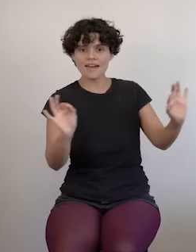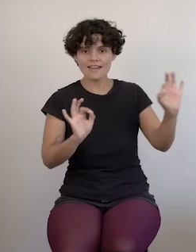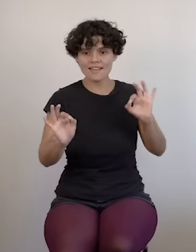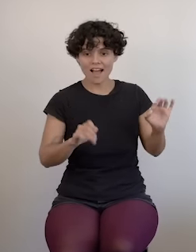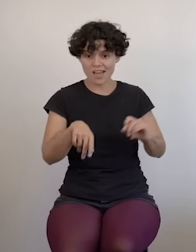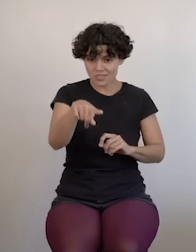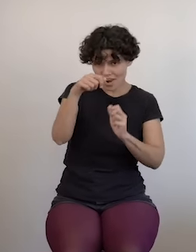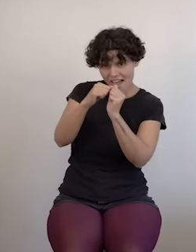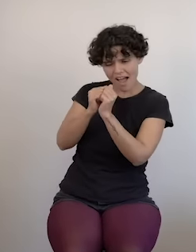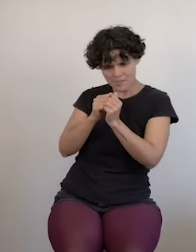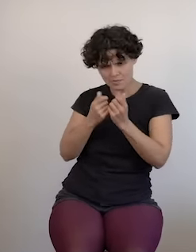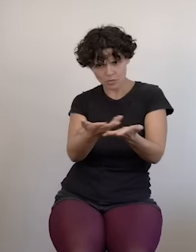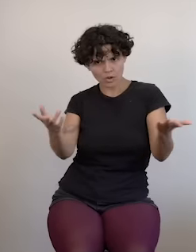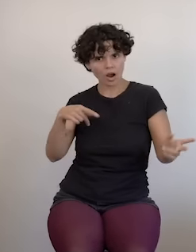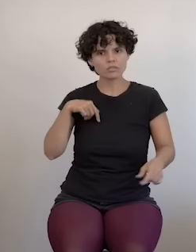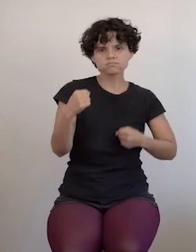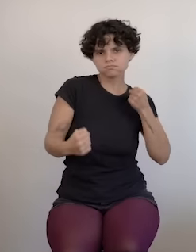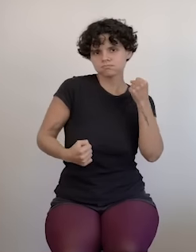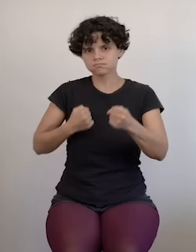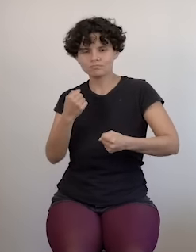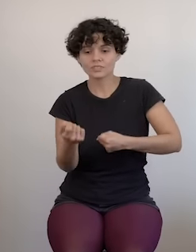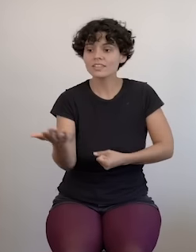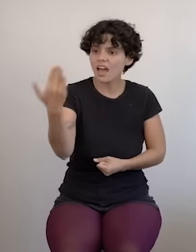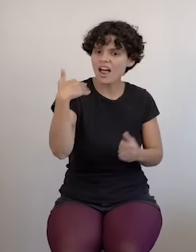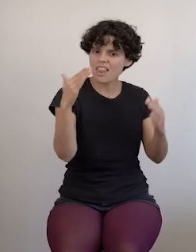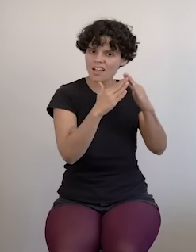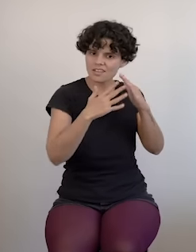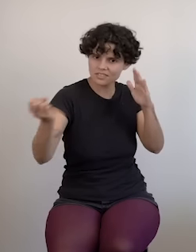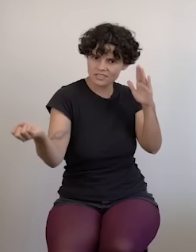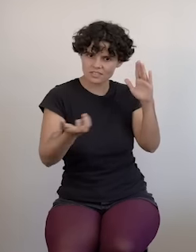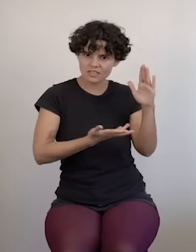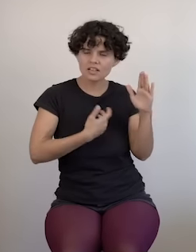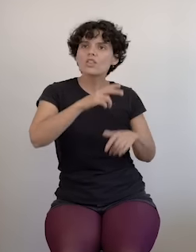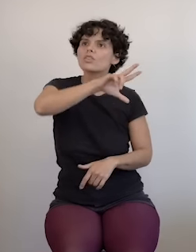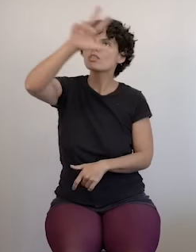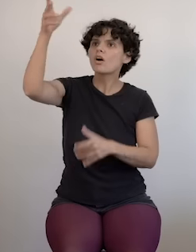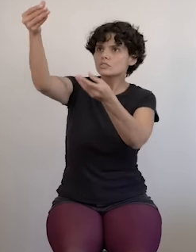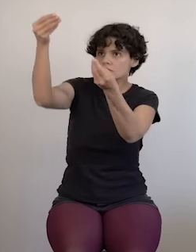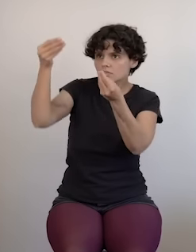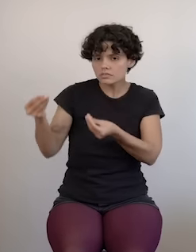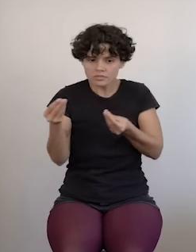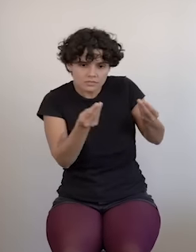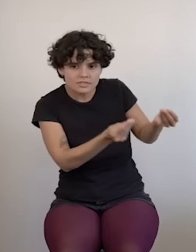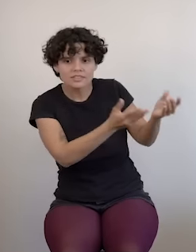sabe, compañero, siempre con el desplante. Lléveselo a su casa. Oh,